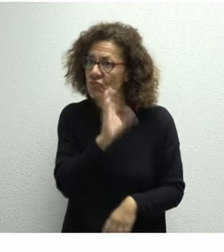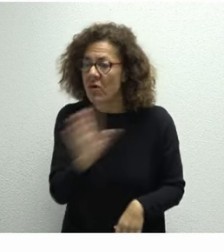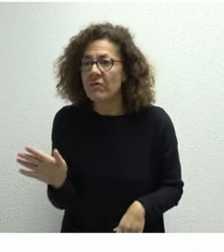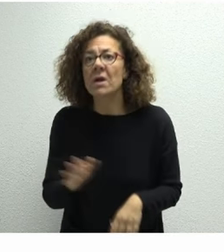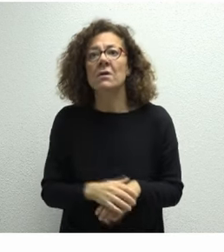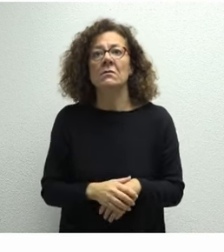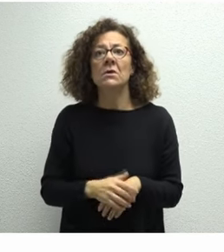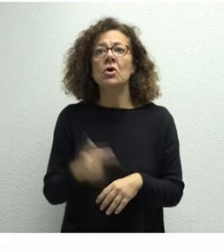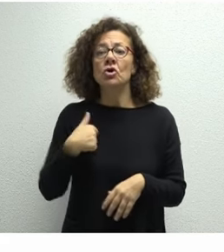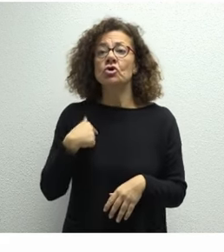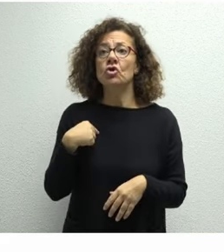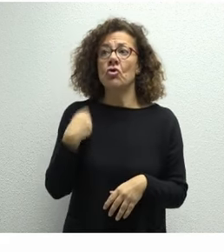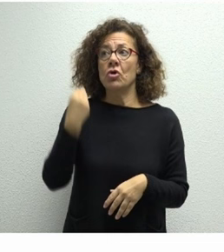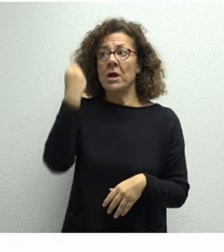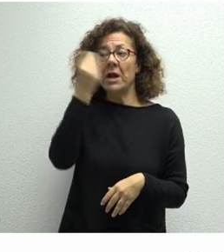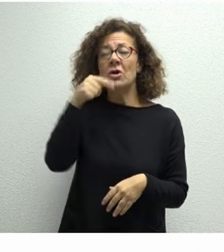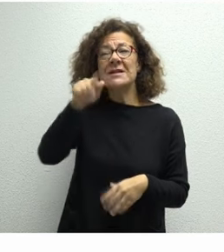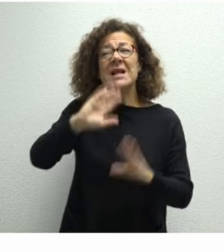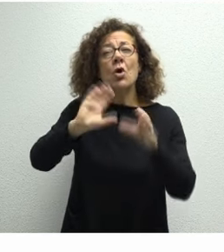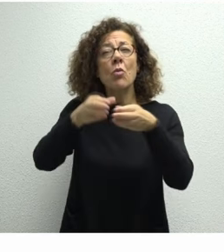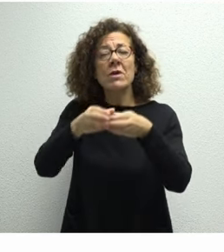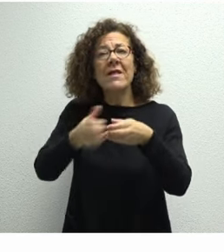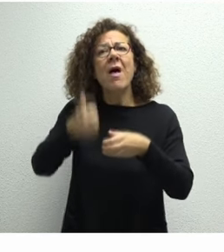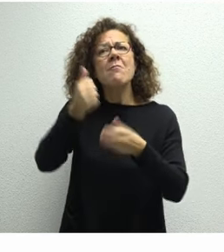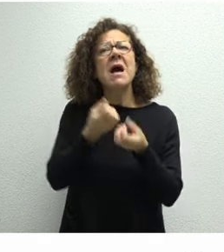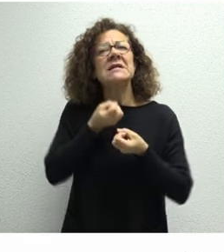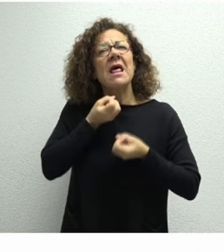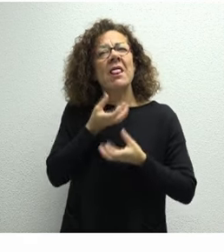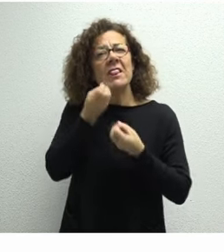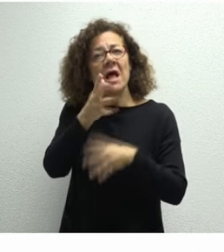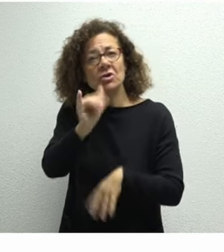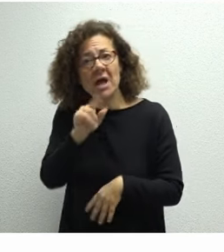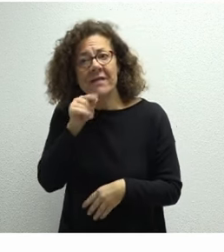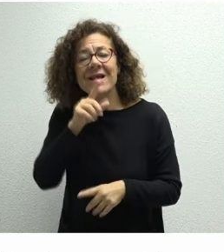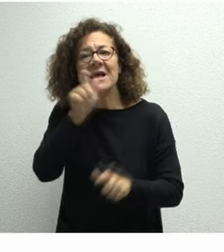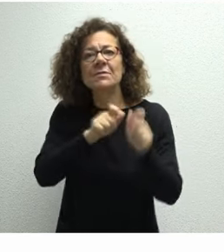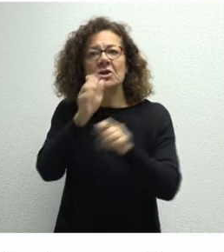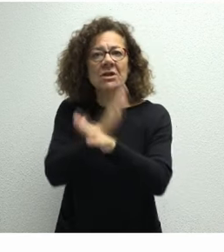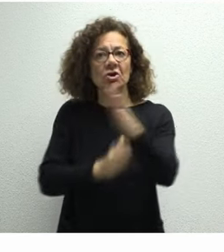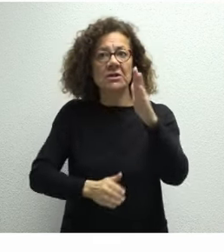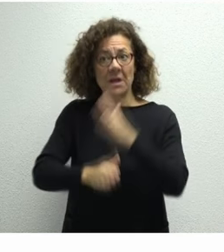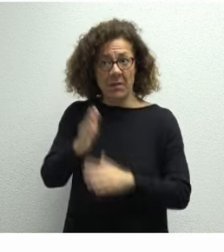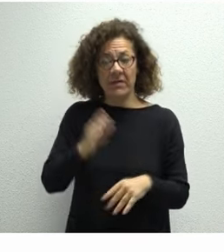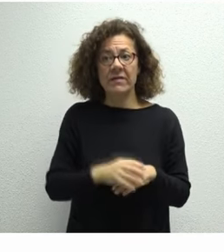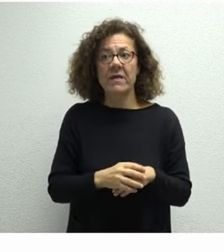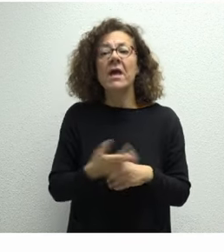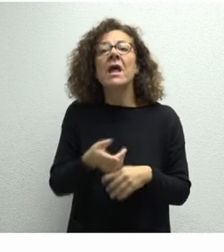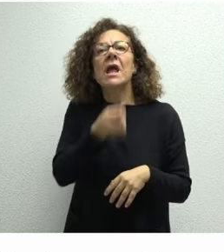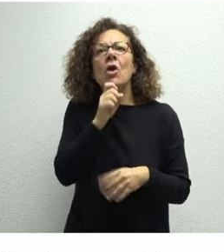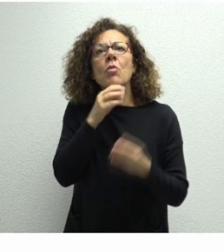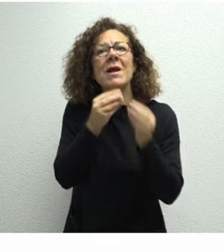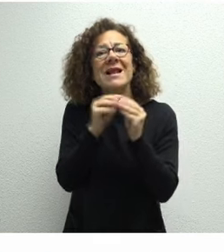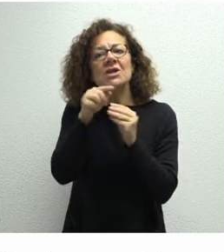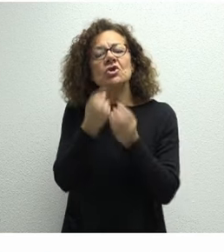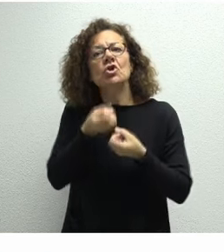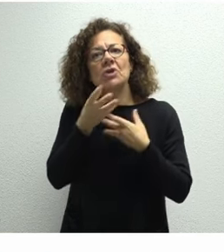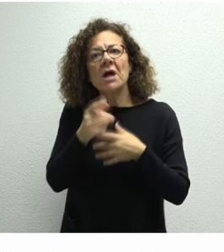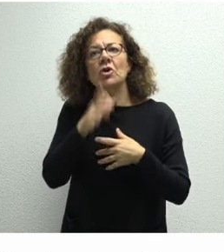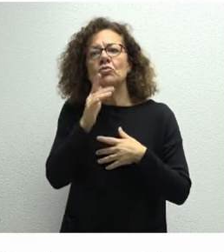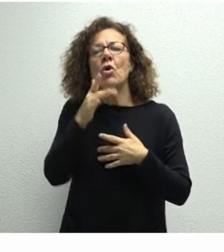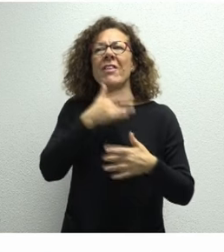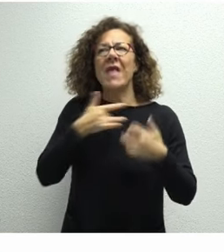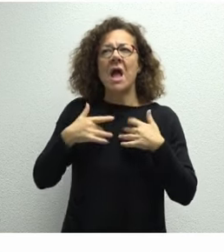ellos yo creo que son de las comunidades que más datos tienen sobre las personas con discapacidad Y cómo han elaborado esos datos en cuanto a